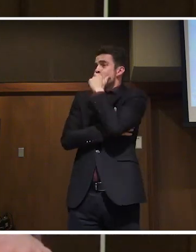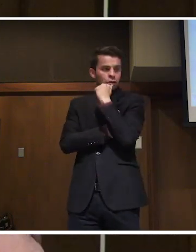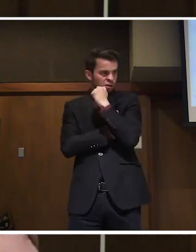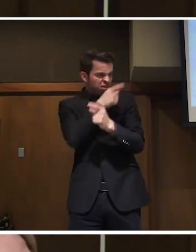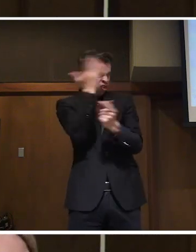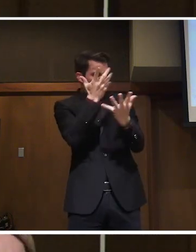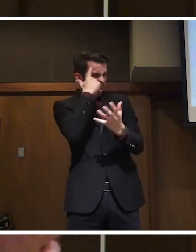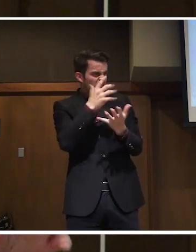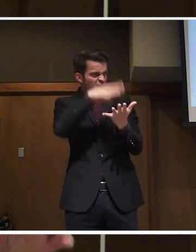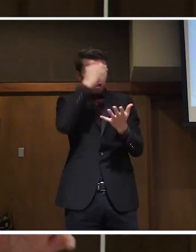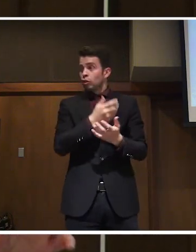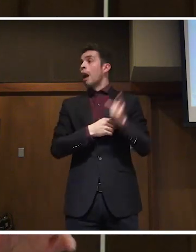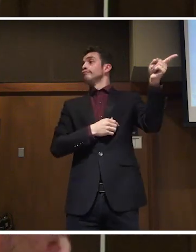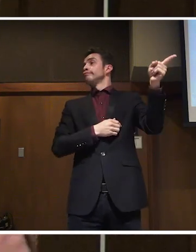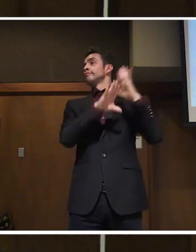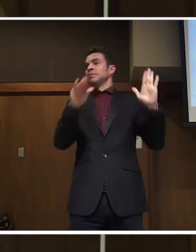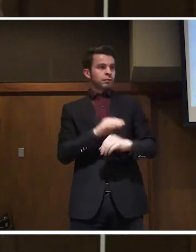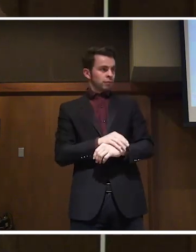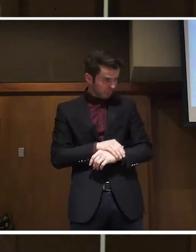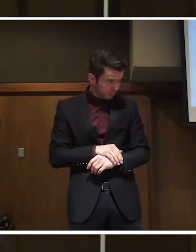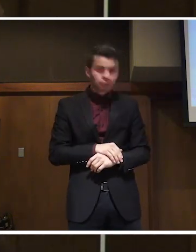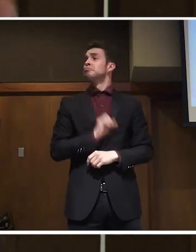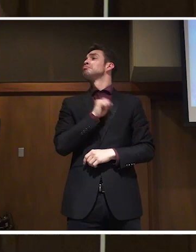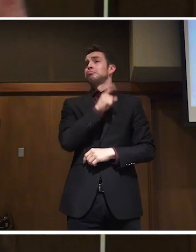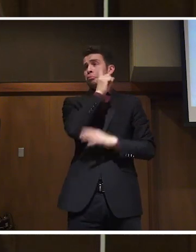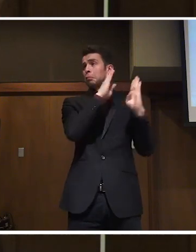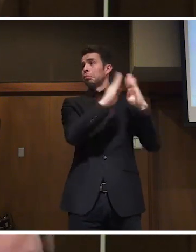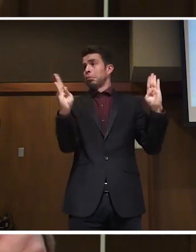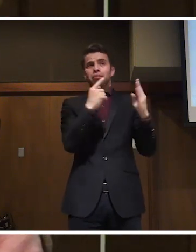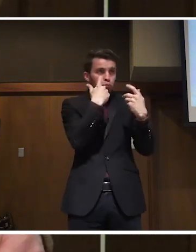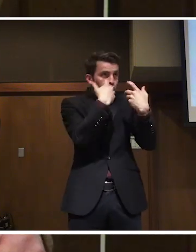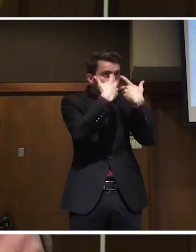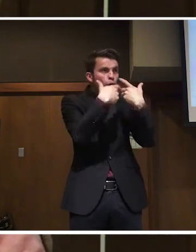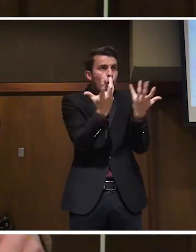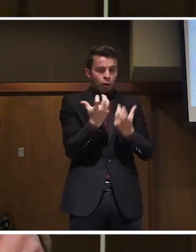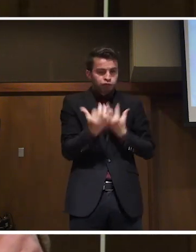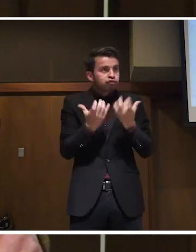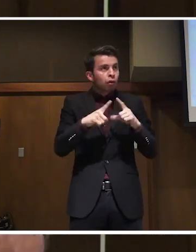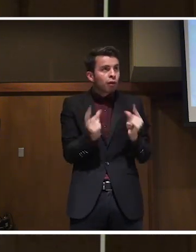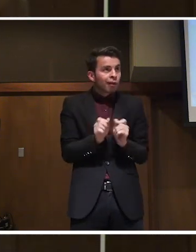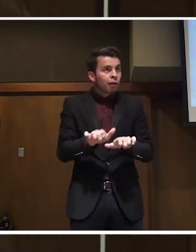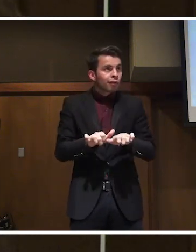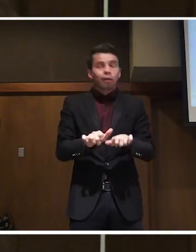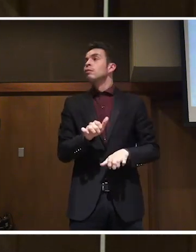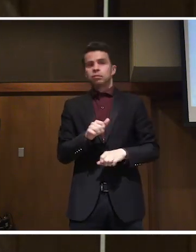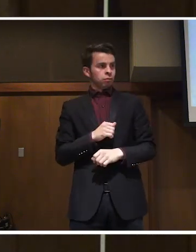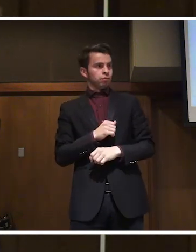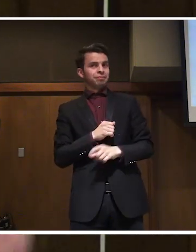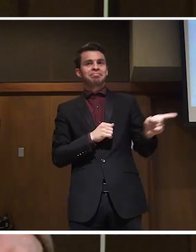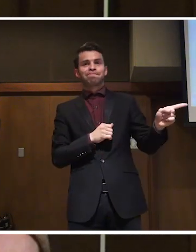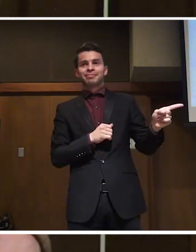Y era pues una biblioteca general, abierta, pública. Y era una biblioteca académica porque era un